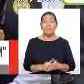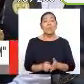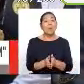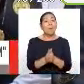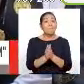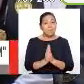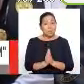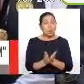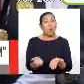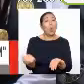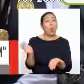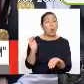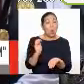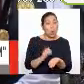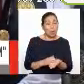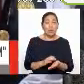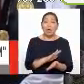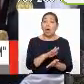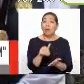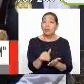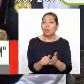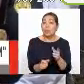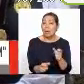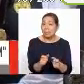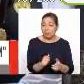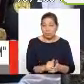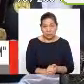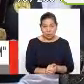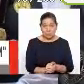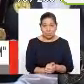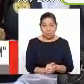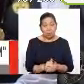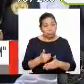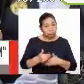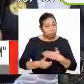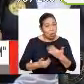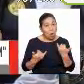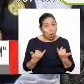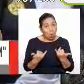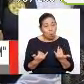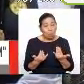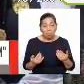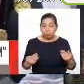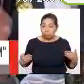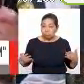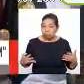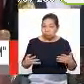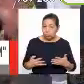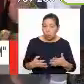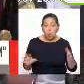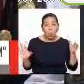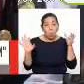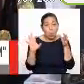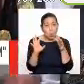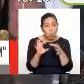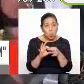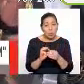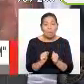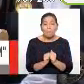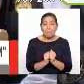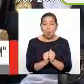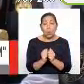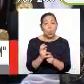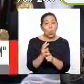pido nuevamente a toda la población a generar desde ahora una cruzada de unidad nacional por